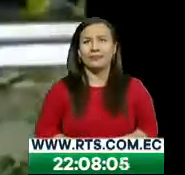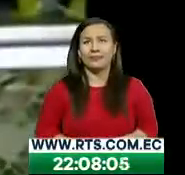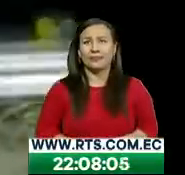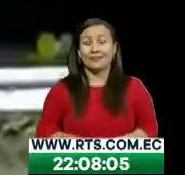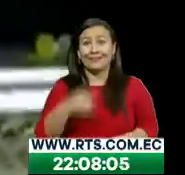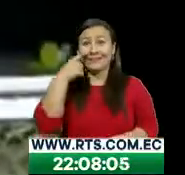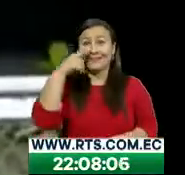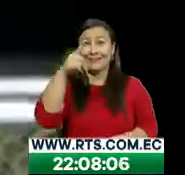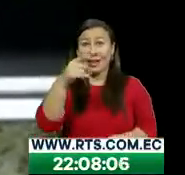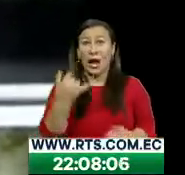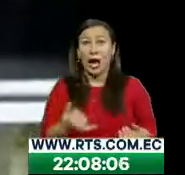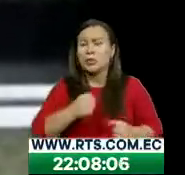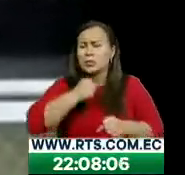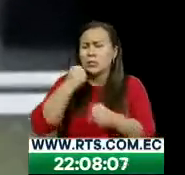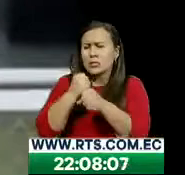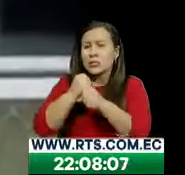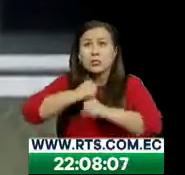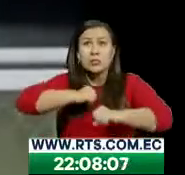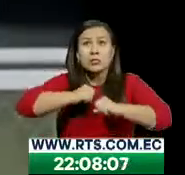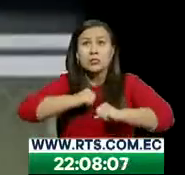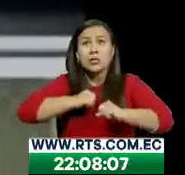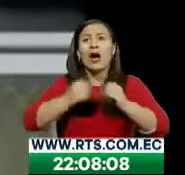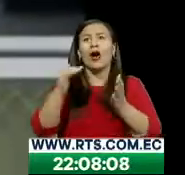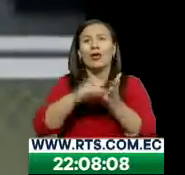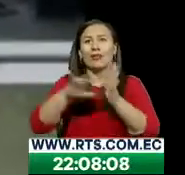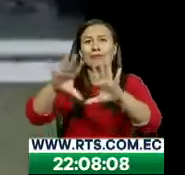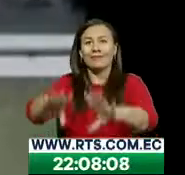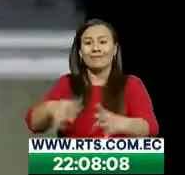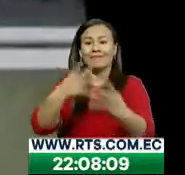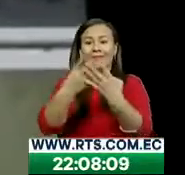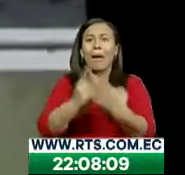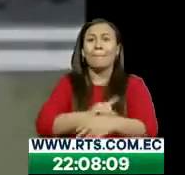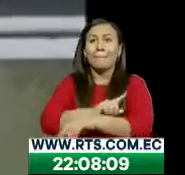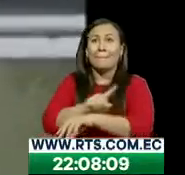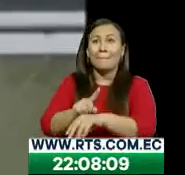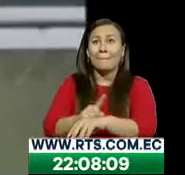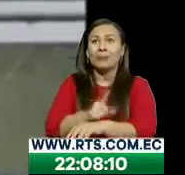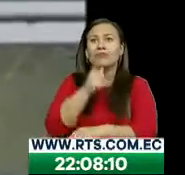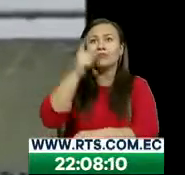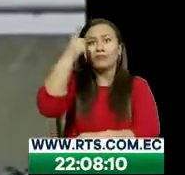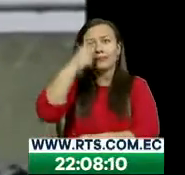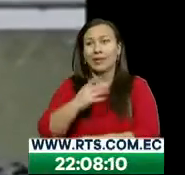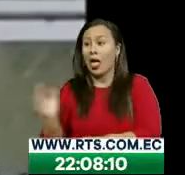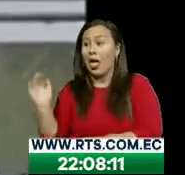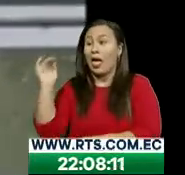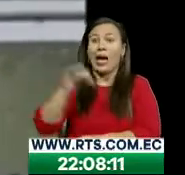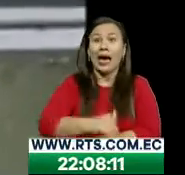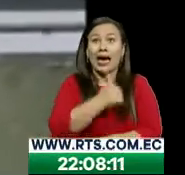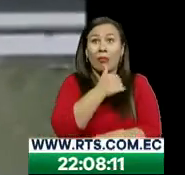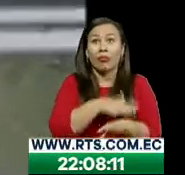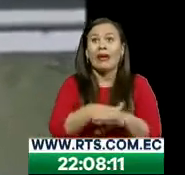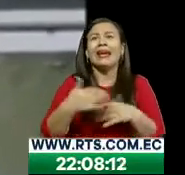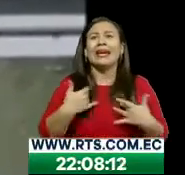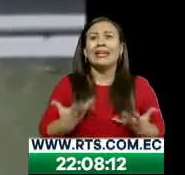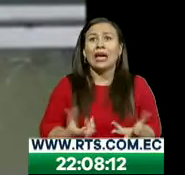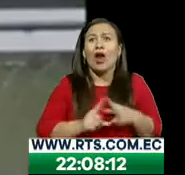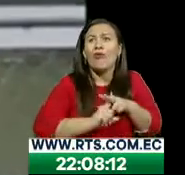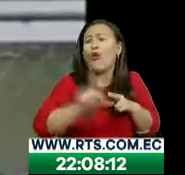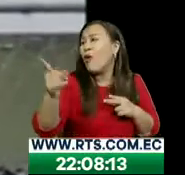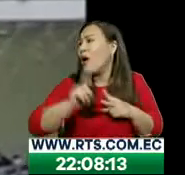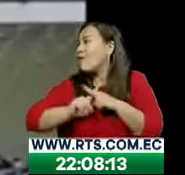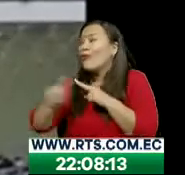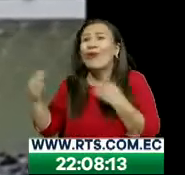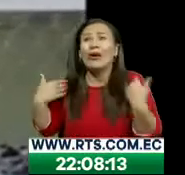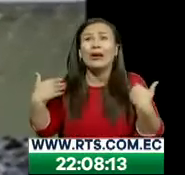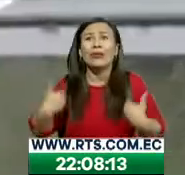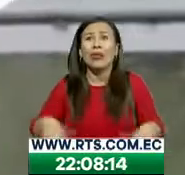Inmediatamente se planteó un operativo de recaptura. Luego de varios minutos, el sujeto se lanzó al estero. Quería escapar a como dé lugar